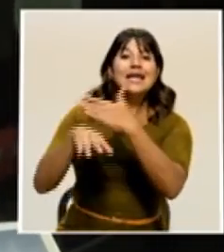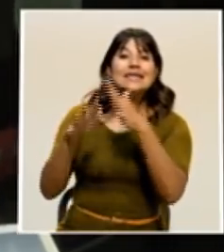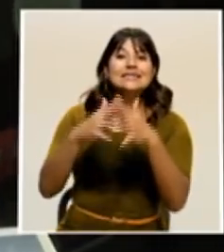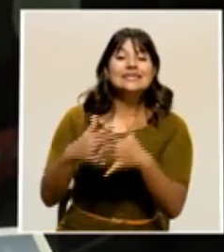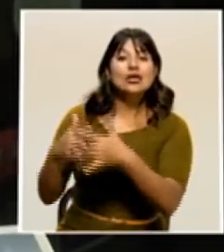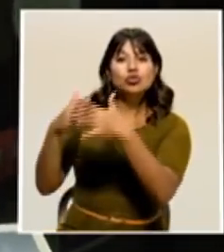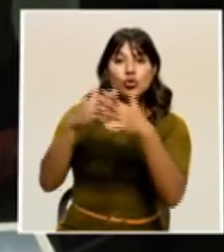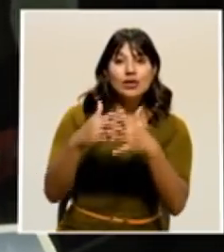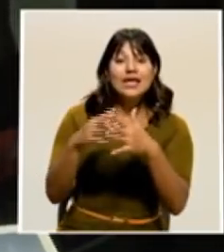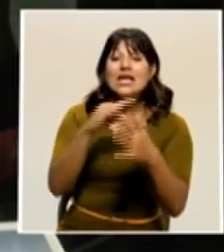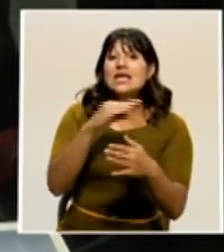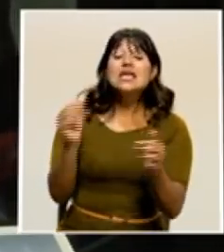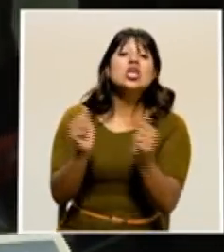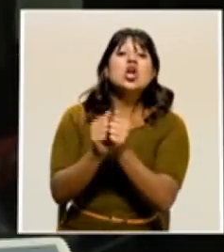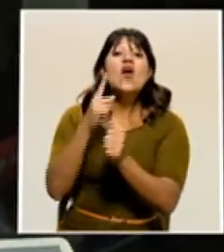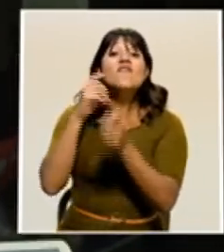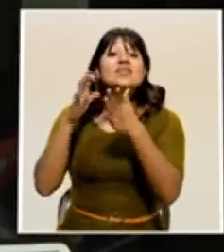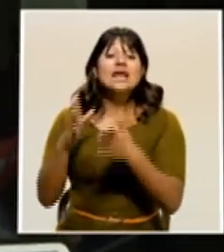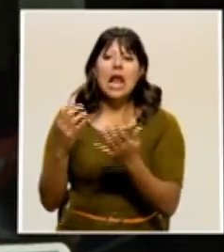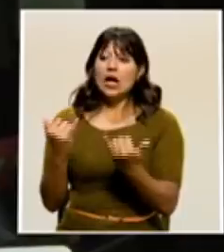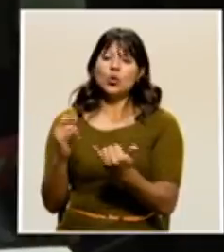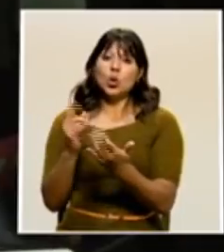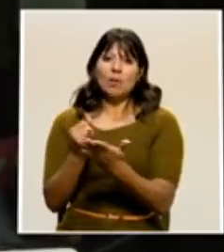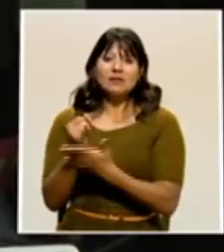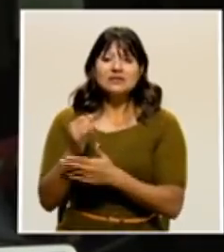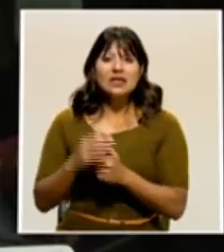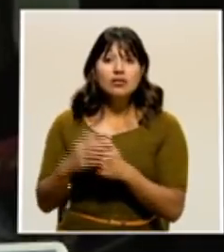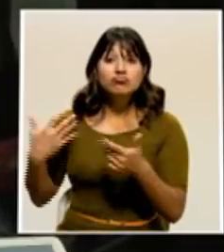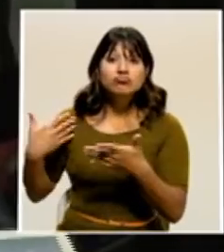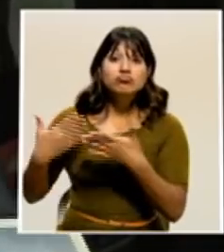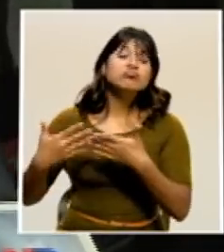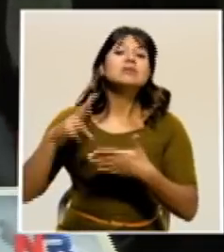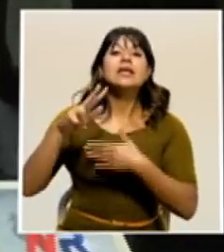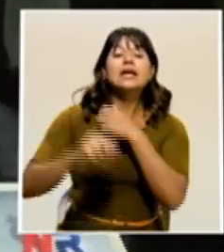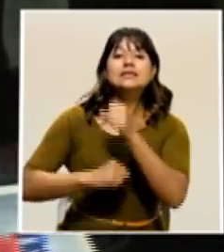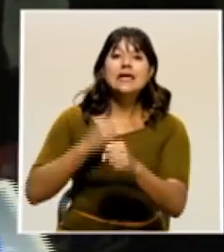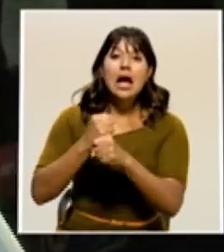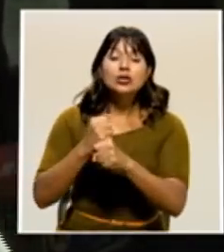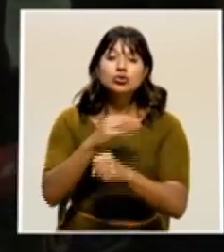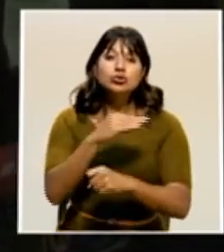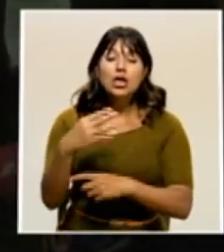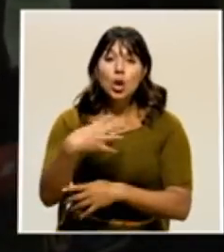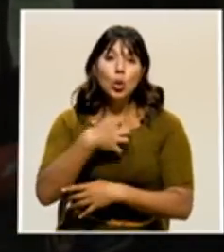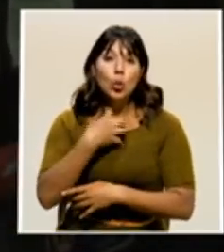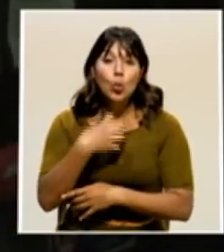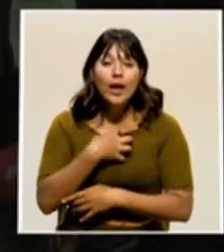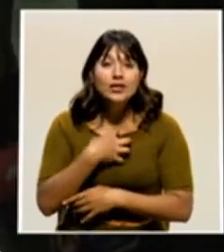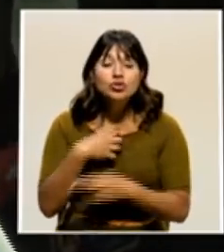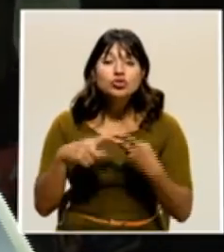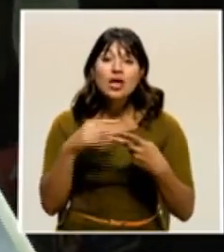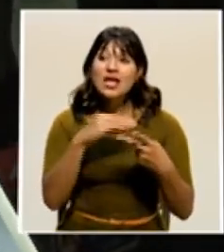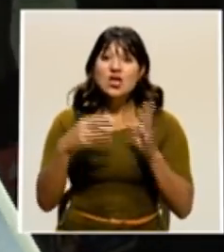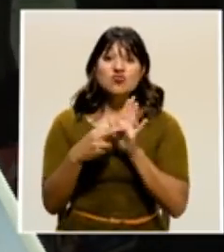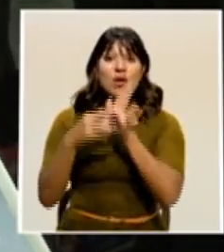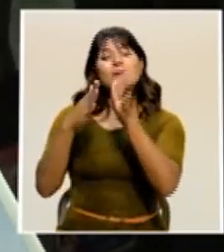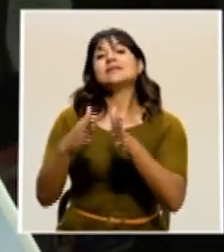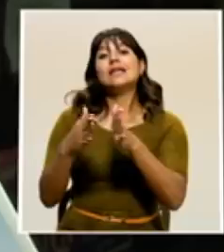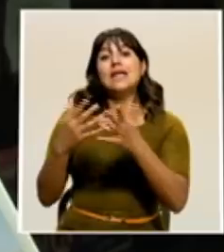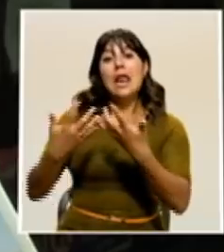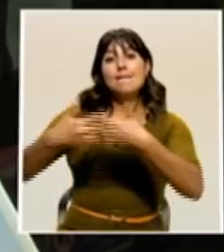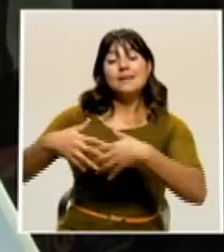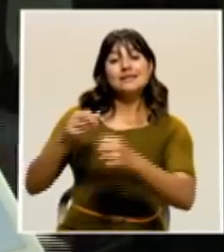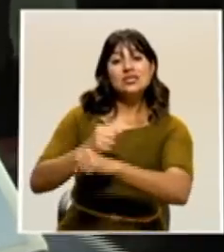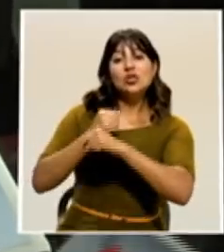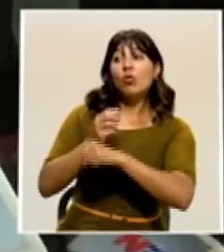con la fiscal actual no se investiga eso en 3 años y los dueños y los representantes de la aseguradora jugando